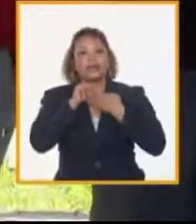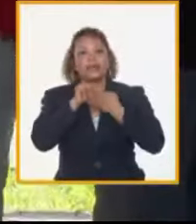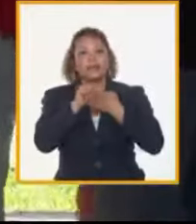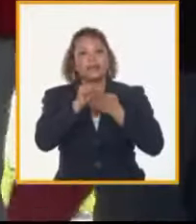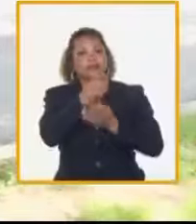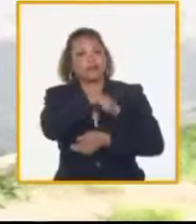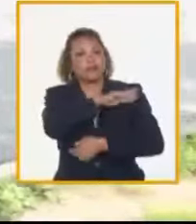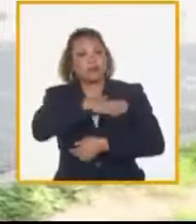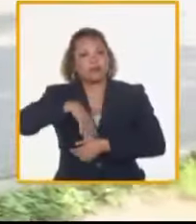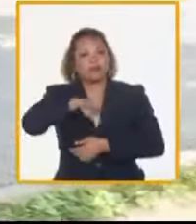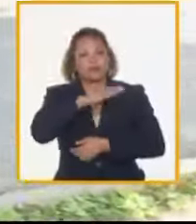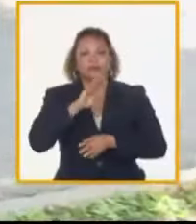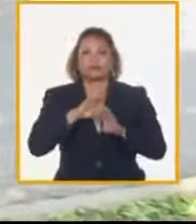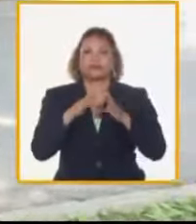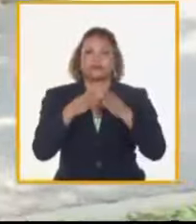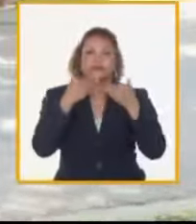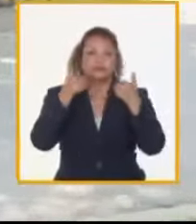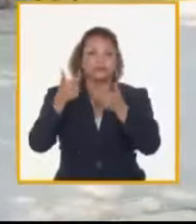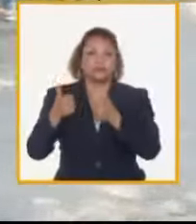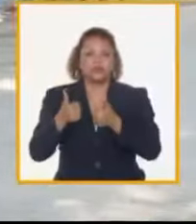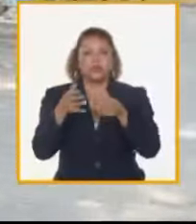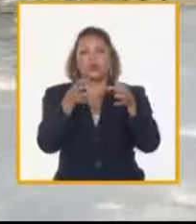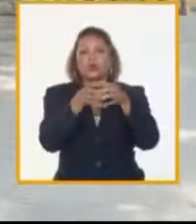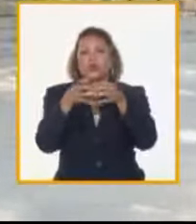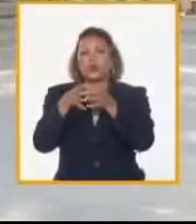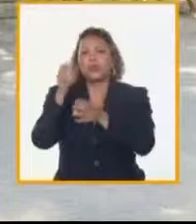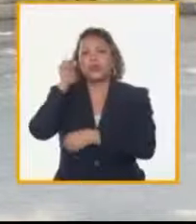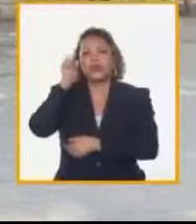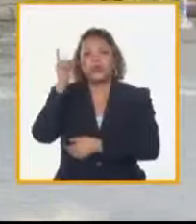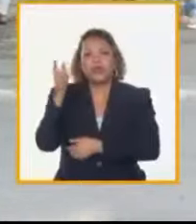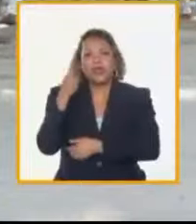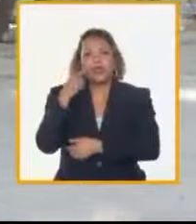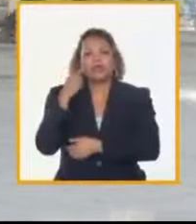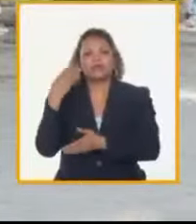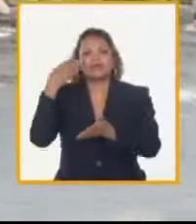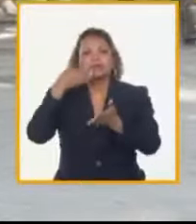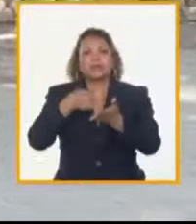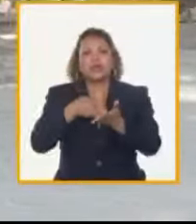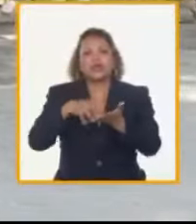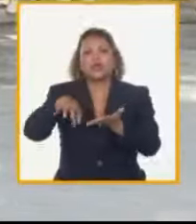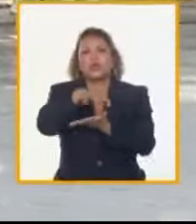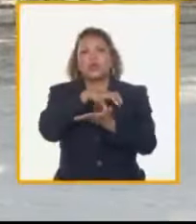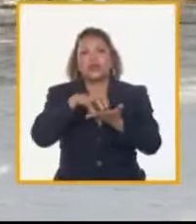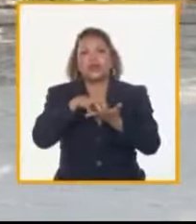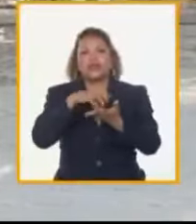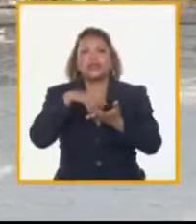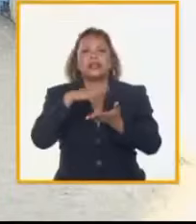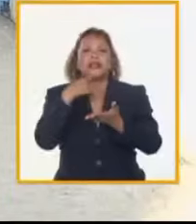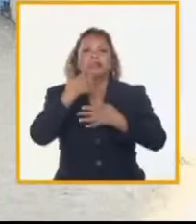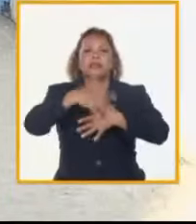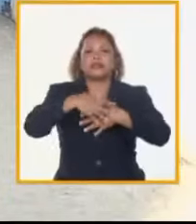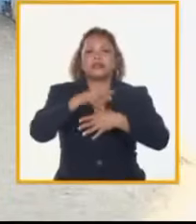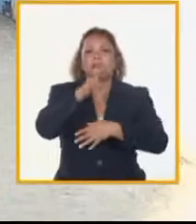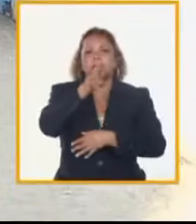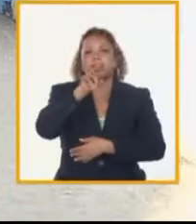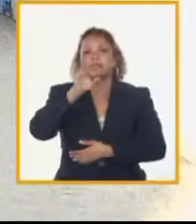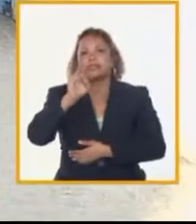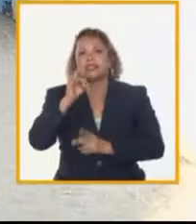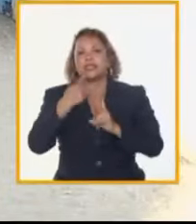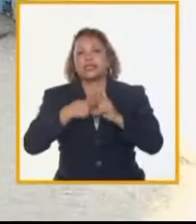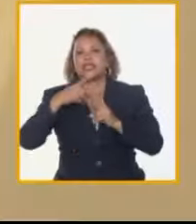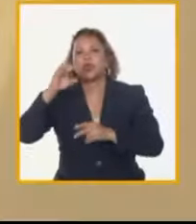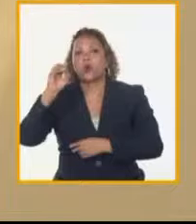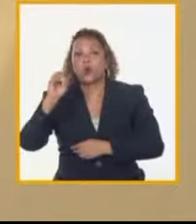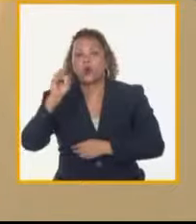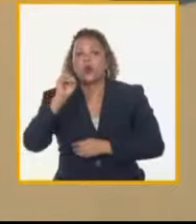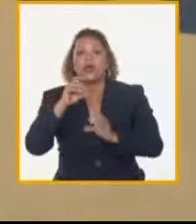transportación en La Habana. Un equipo de ideas multimedios llegó hasta el paradero de 27 y O, desde donde salen las rutas